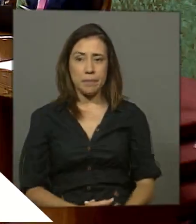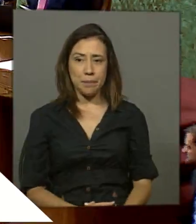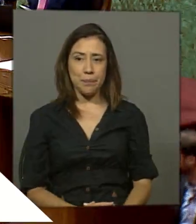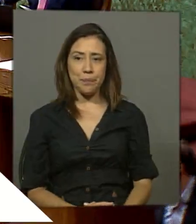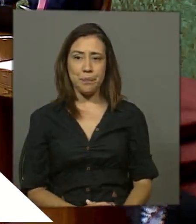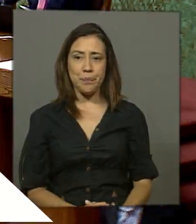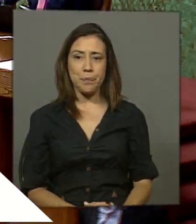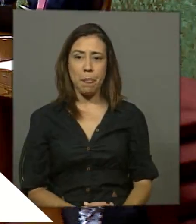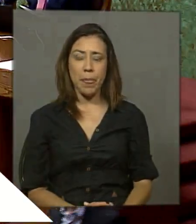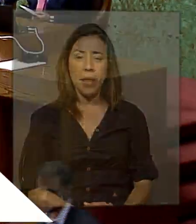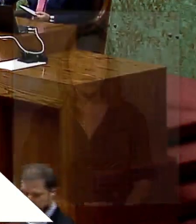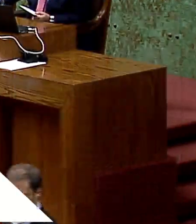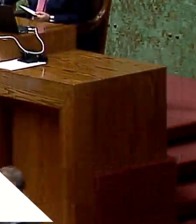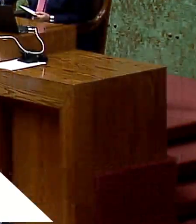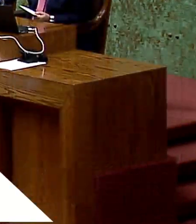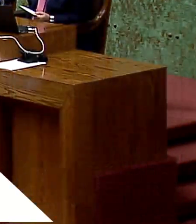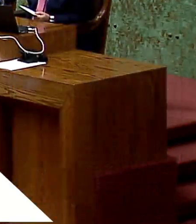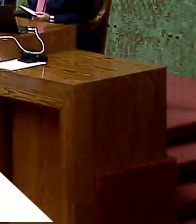araucanía